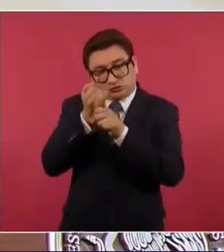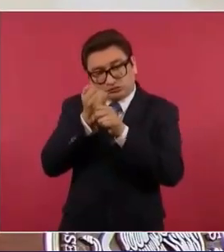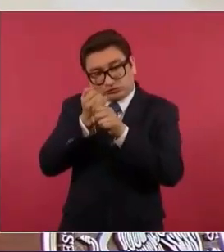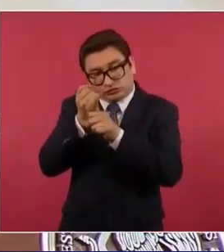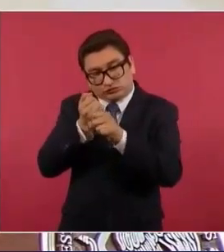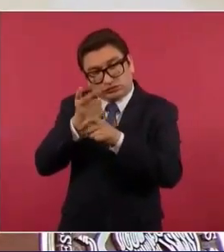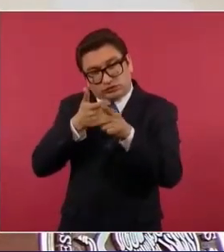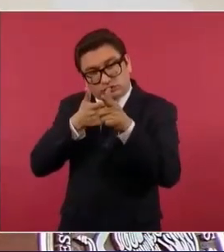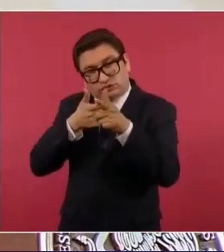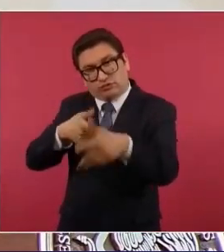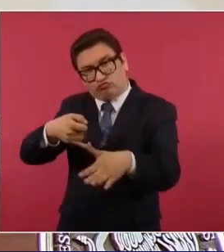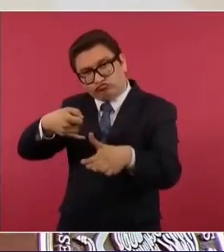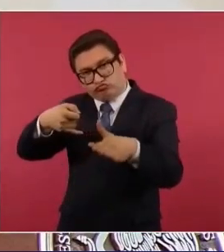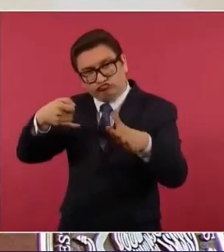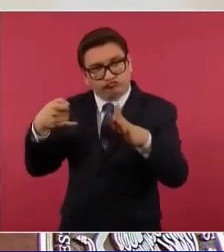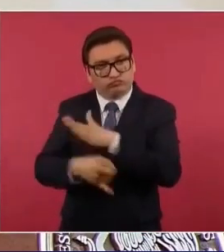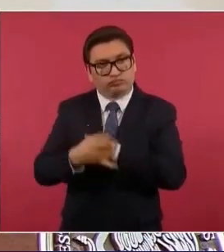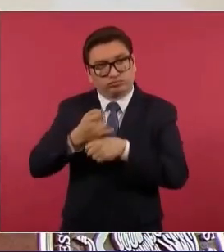se